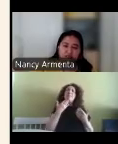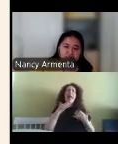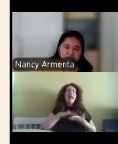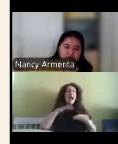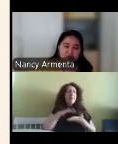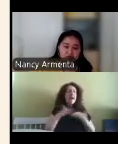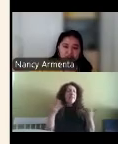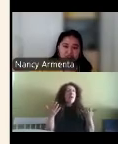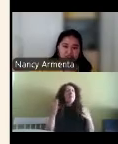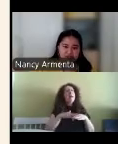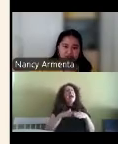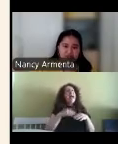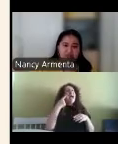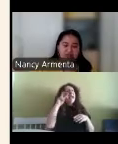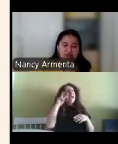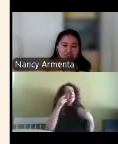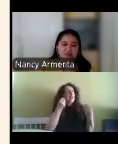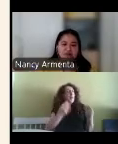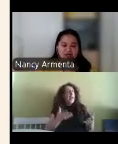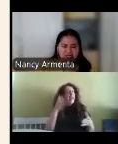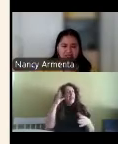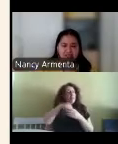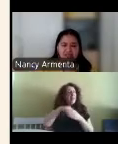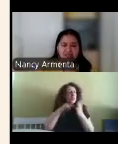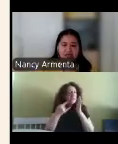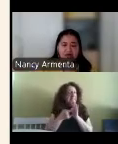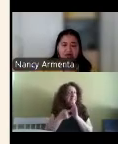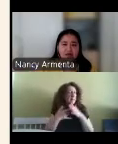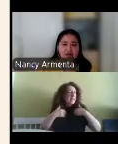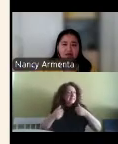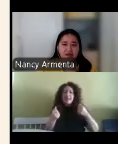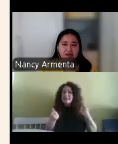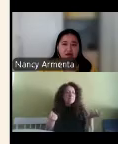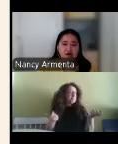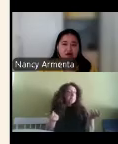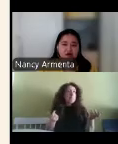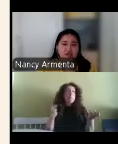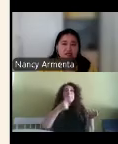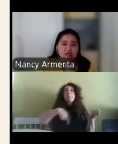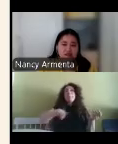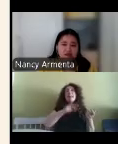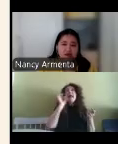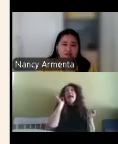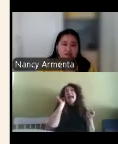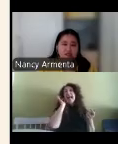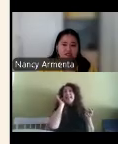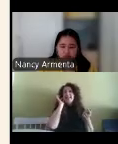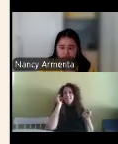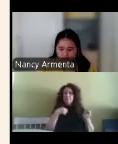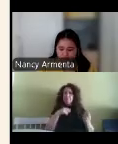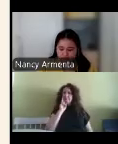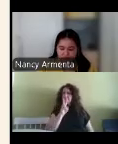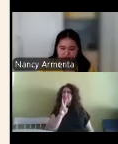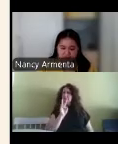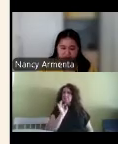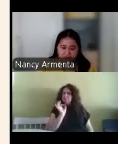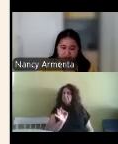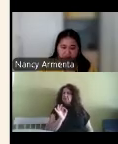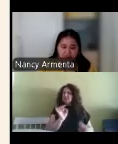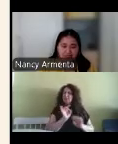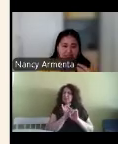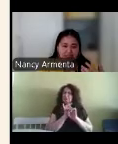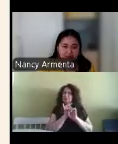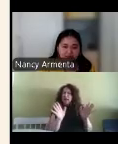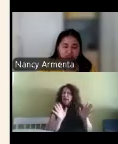o su experiencia dentro del sistema. Y entonces para ellas habían, aunque nosotros identificamos que eran situaciones tal vez